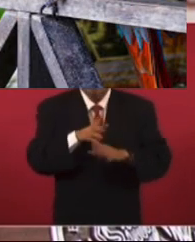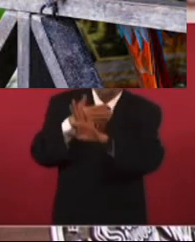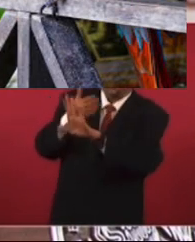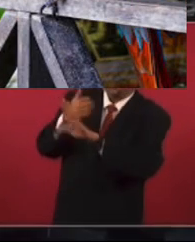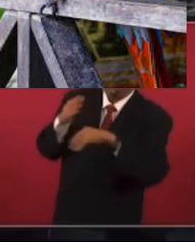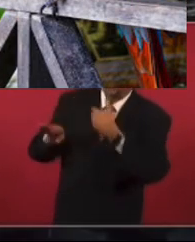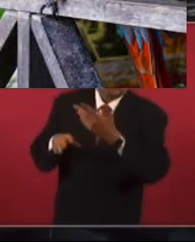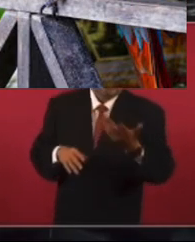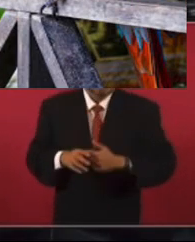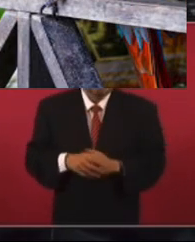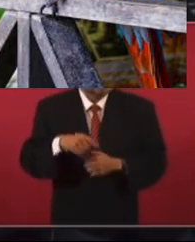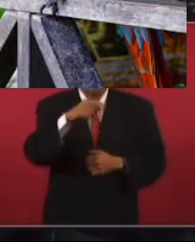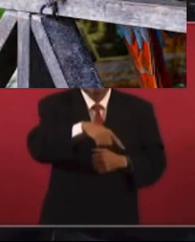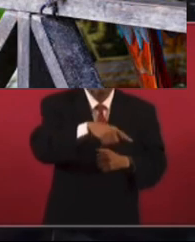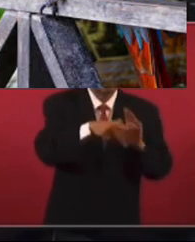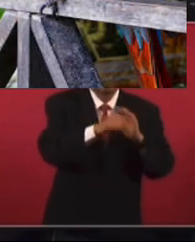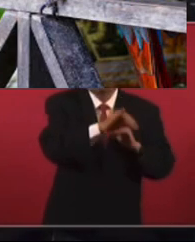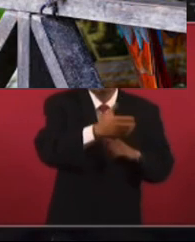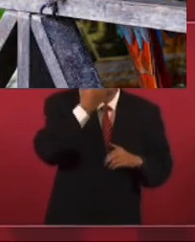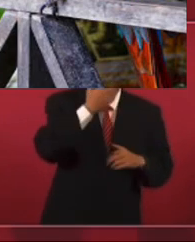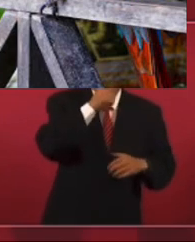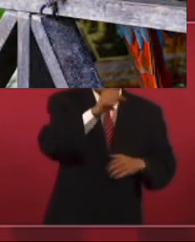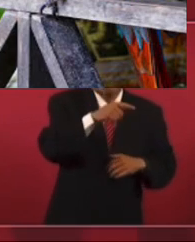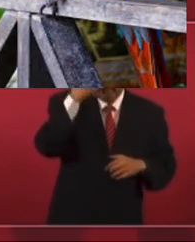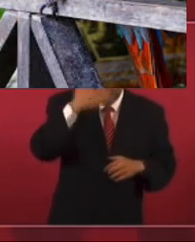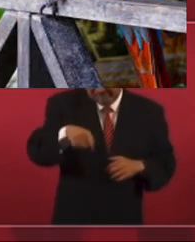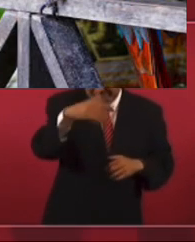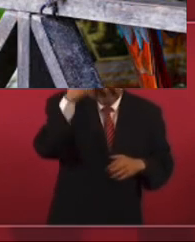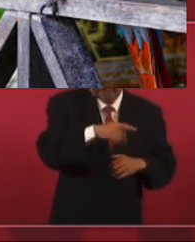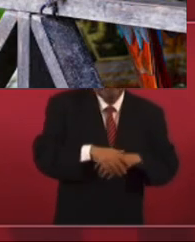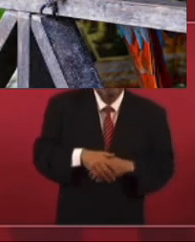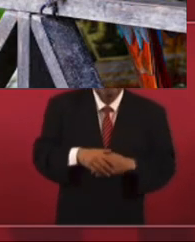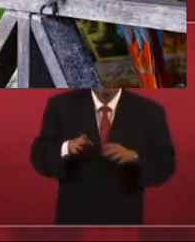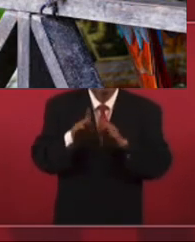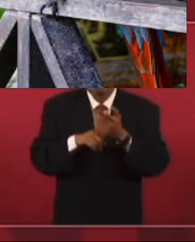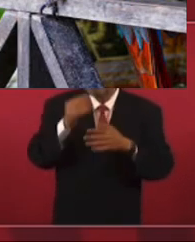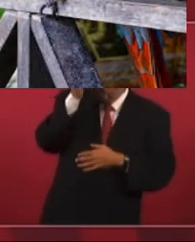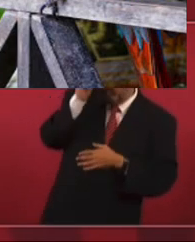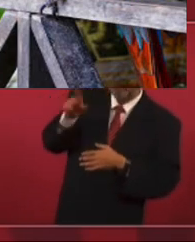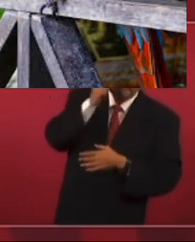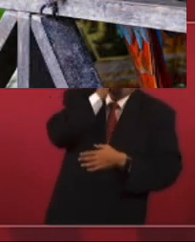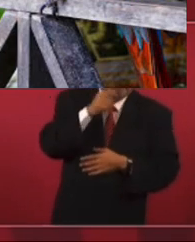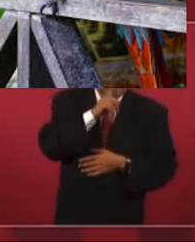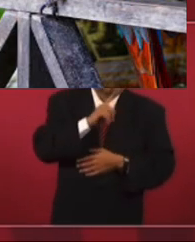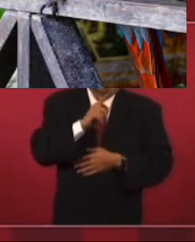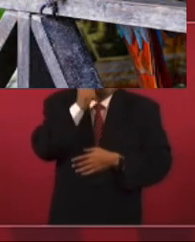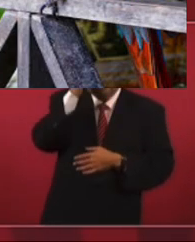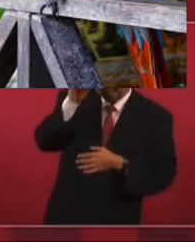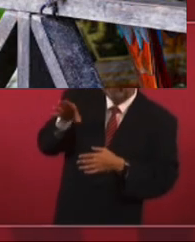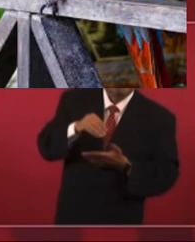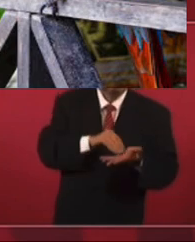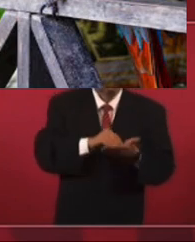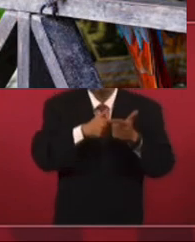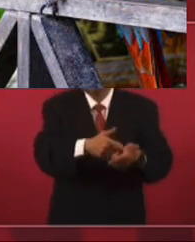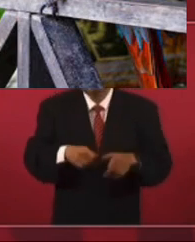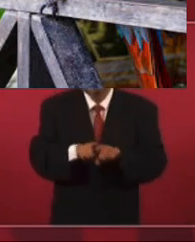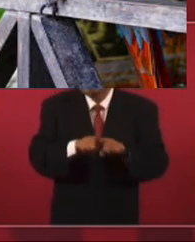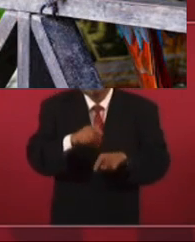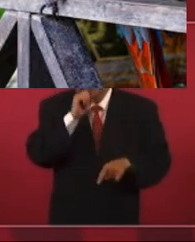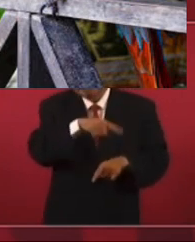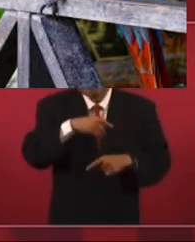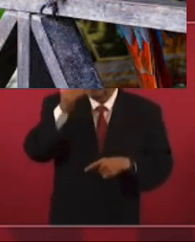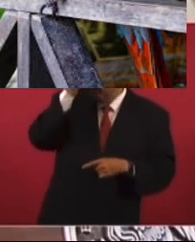recibe algún programa social de este güey, tal vez ellos ni cuenta se den, ni entienden de todo esto que estamos hablando aquí, ni